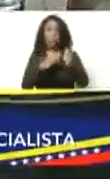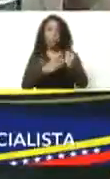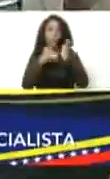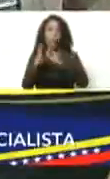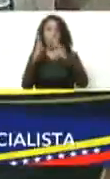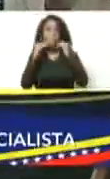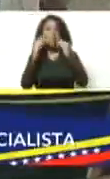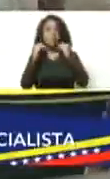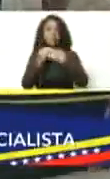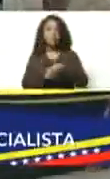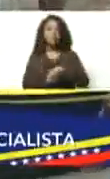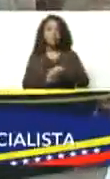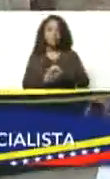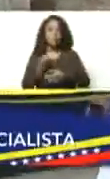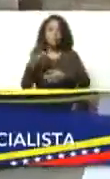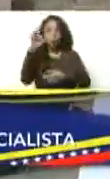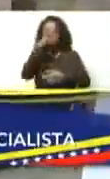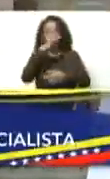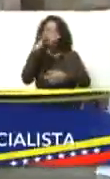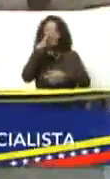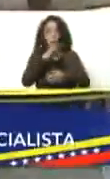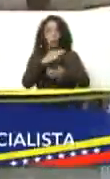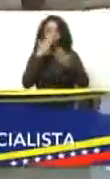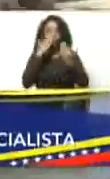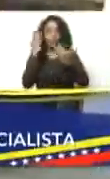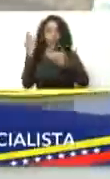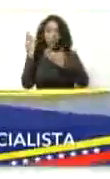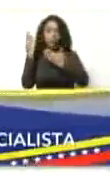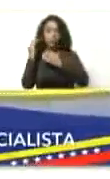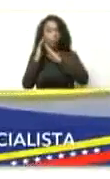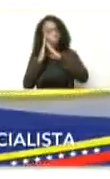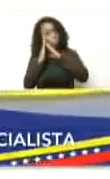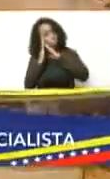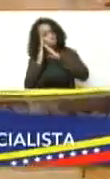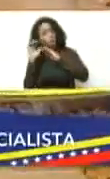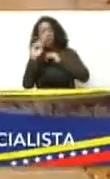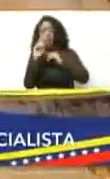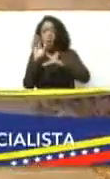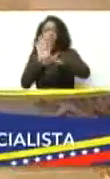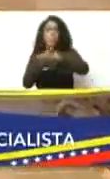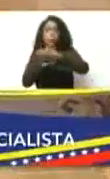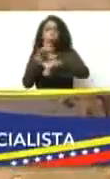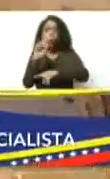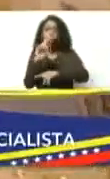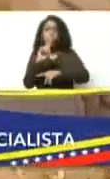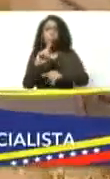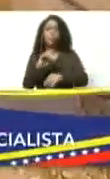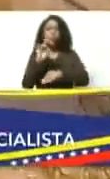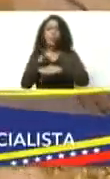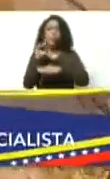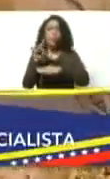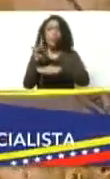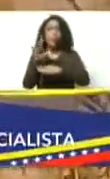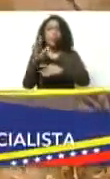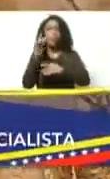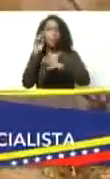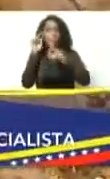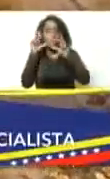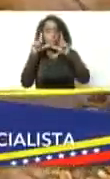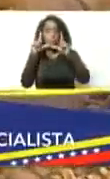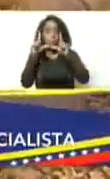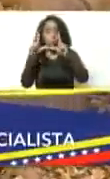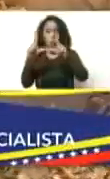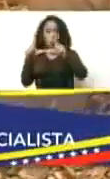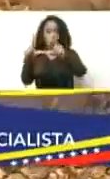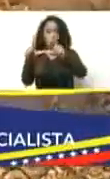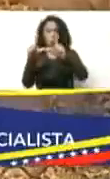experiencia, mira los esta belleza, chicos. Mira los cochinitos durmiendo, no los despierte, vale. Pégale la cámara. Mira